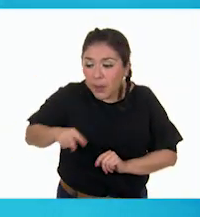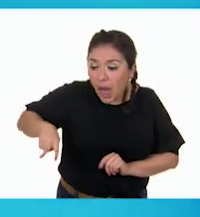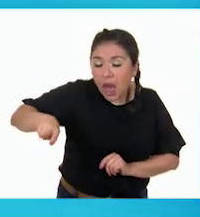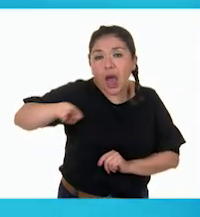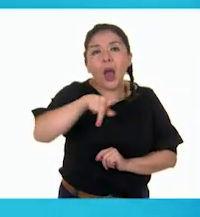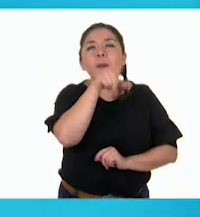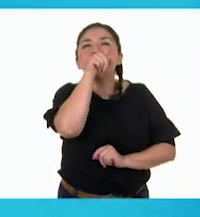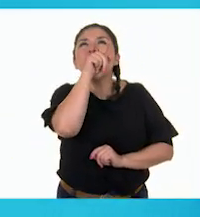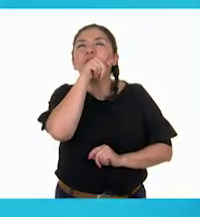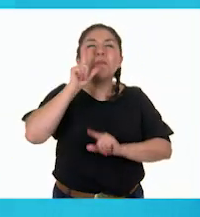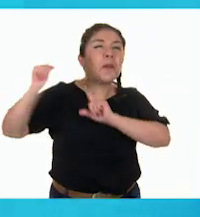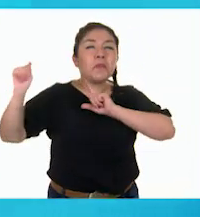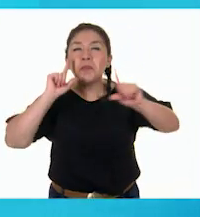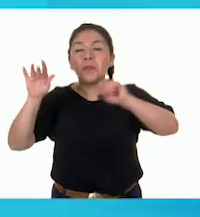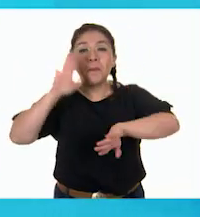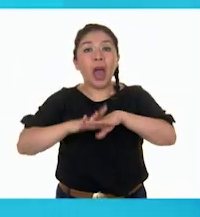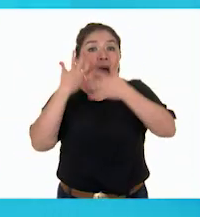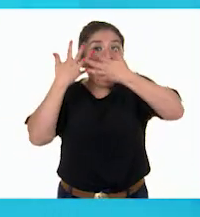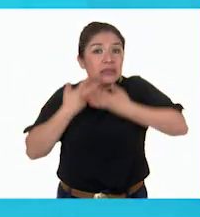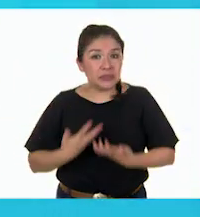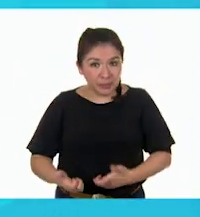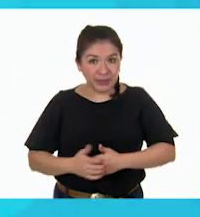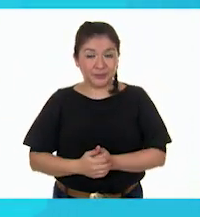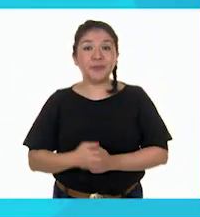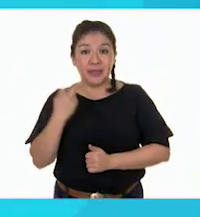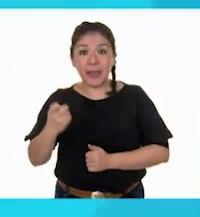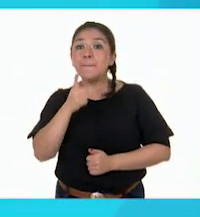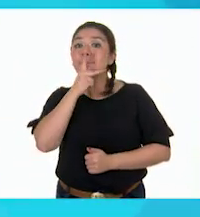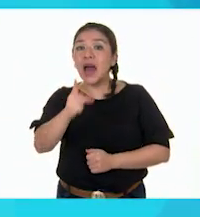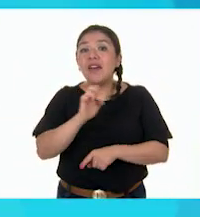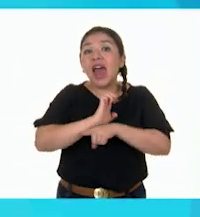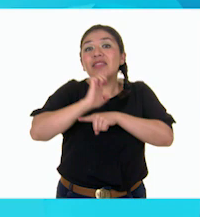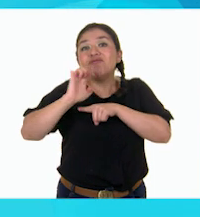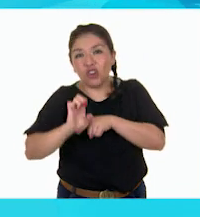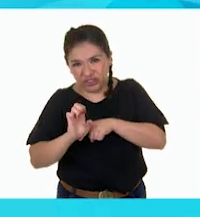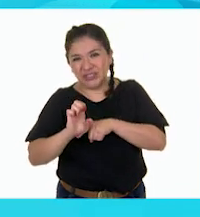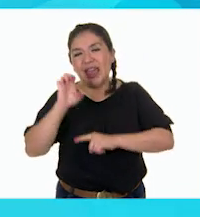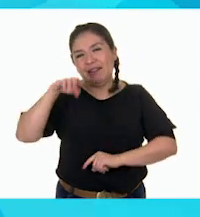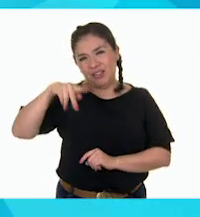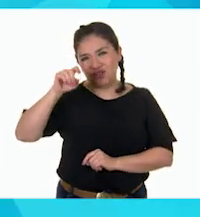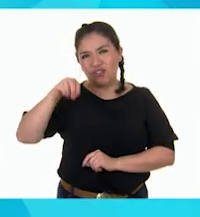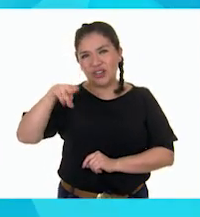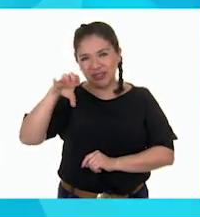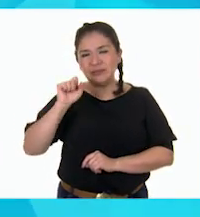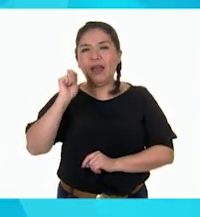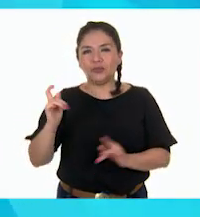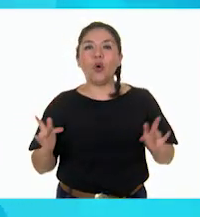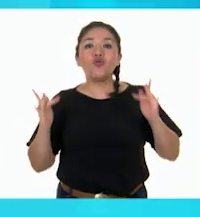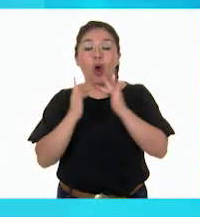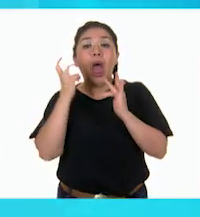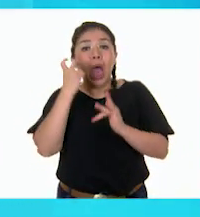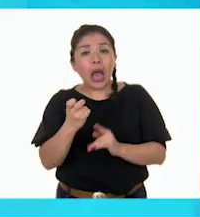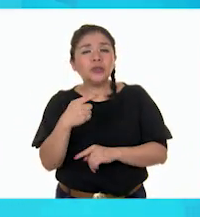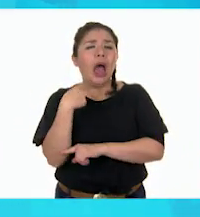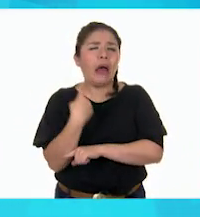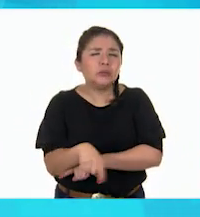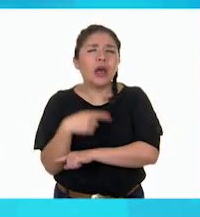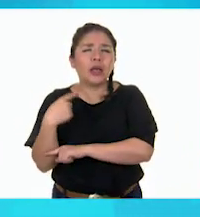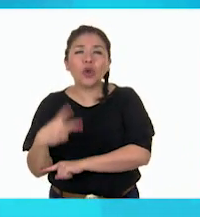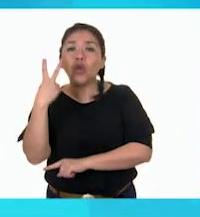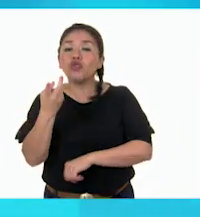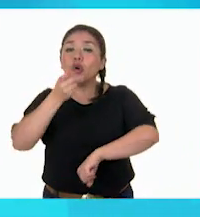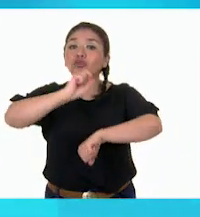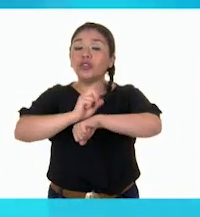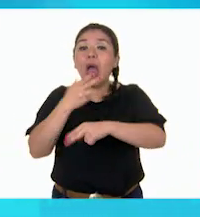en los arbustos huyeron espantados. Bien, entonces es el conector. Exacto. Así permaneció 2 días hasta que,